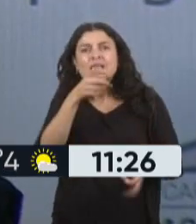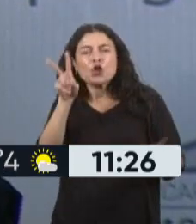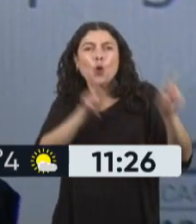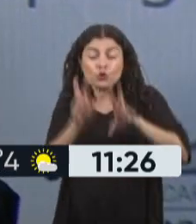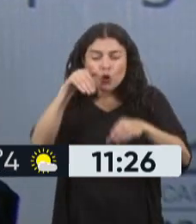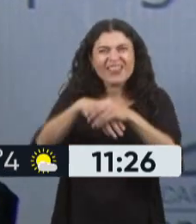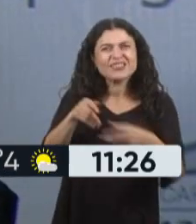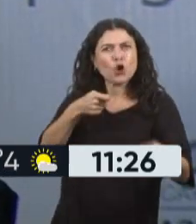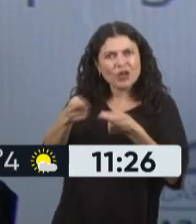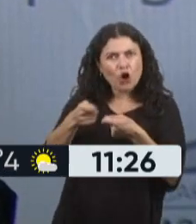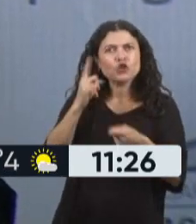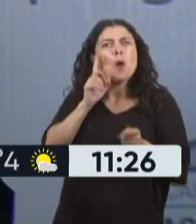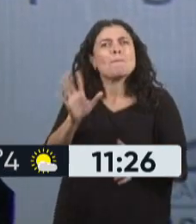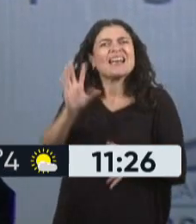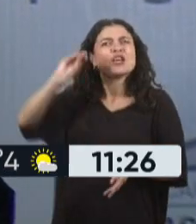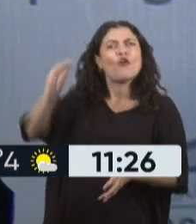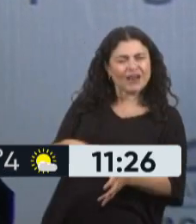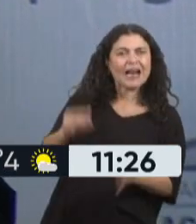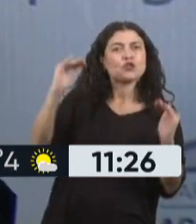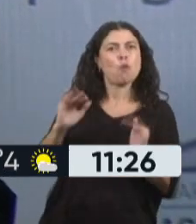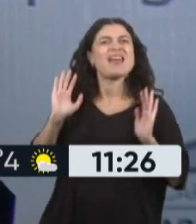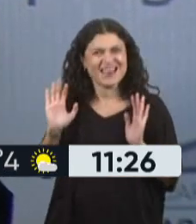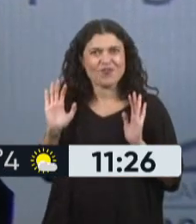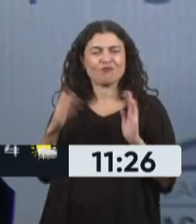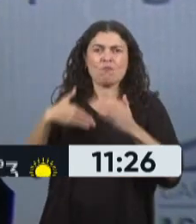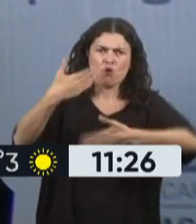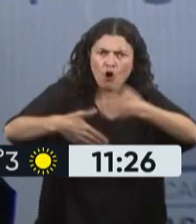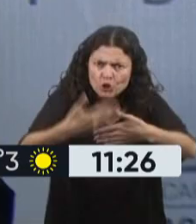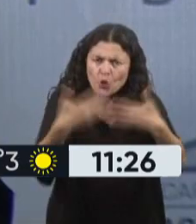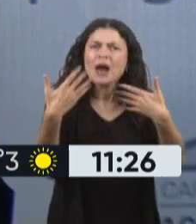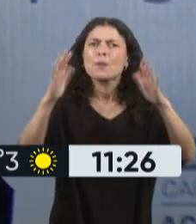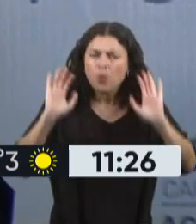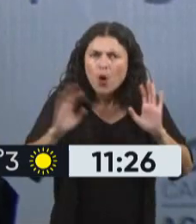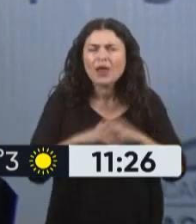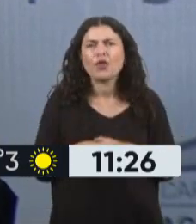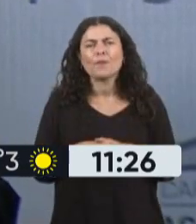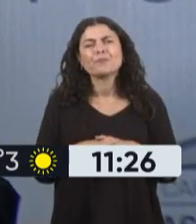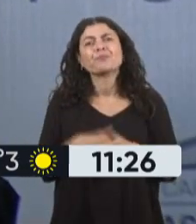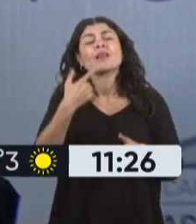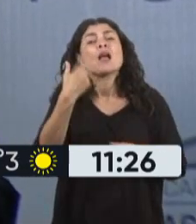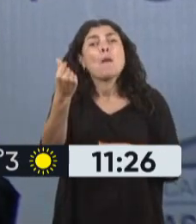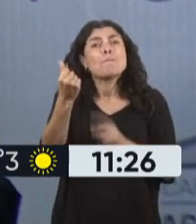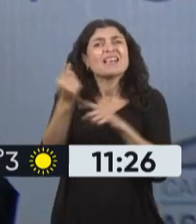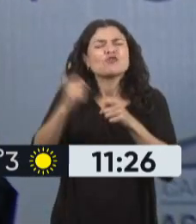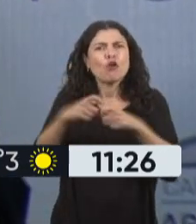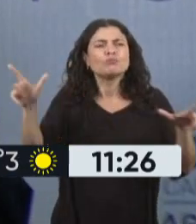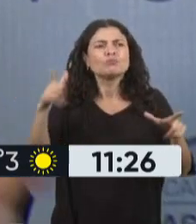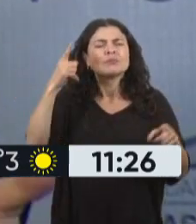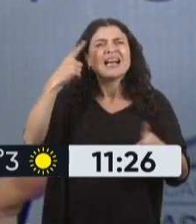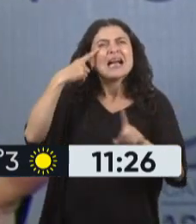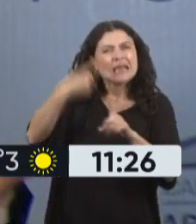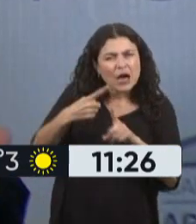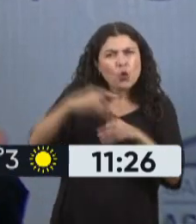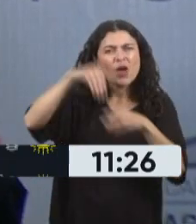ende tiene menor tasa de descuento y eso le permite amplificar el valor. Y esa amplificación de valor se ve, constatada cuando